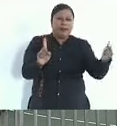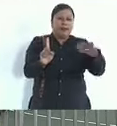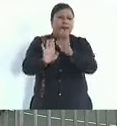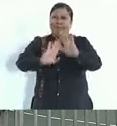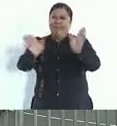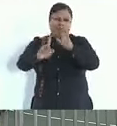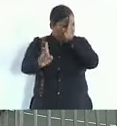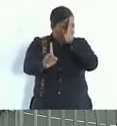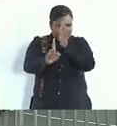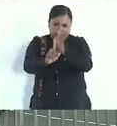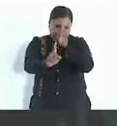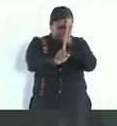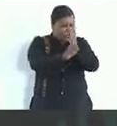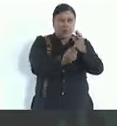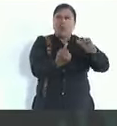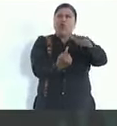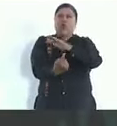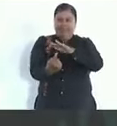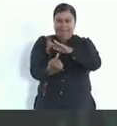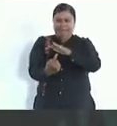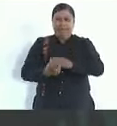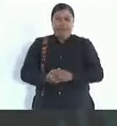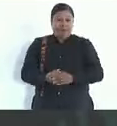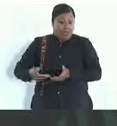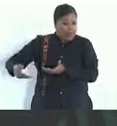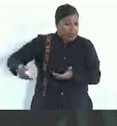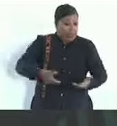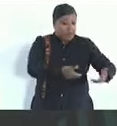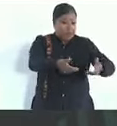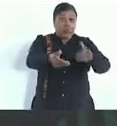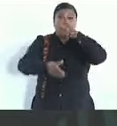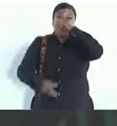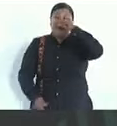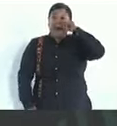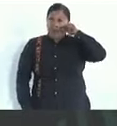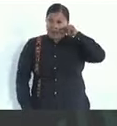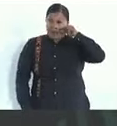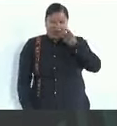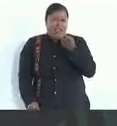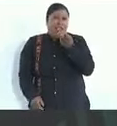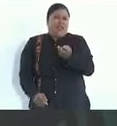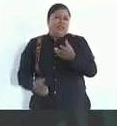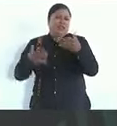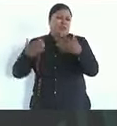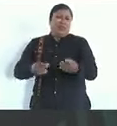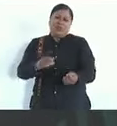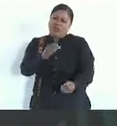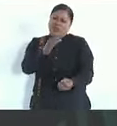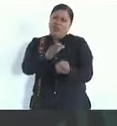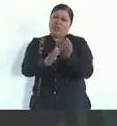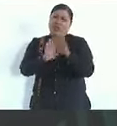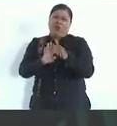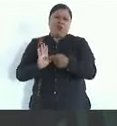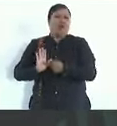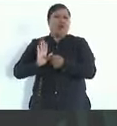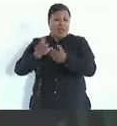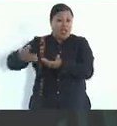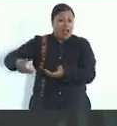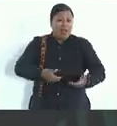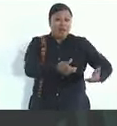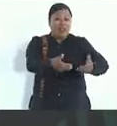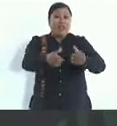intermediación o tutelaje. El camino de Benito Juárez es un ejemplo novedoso de los caminos